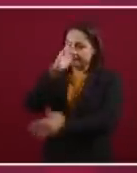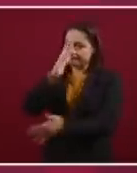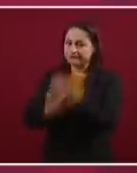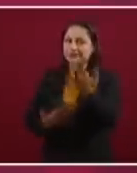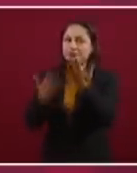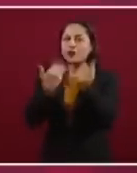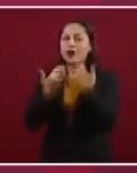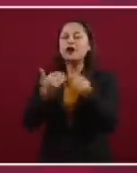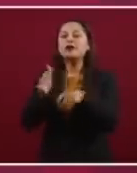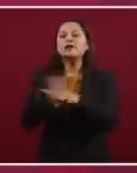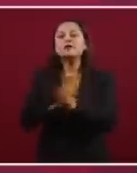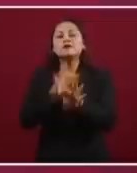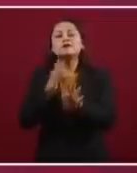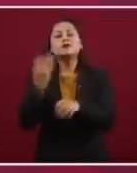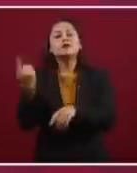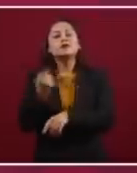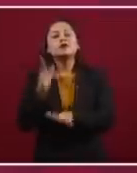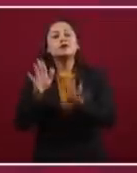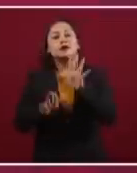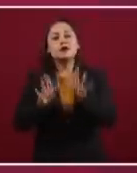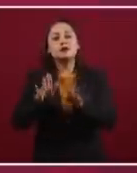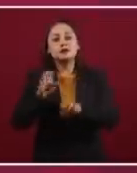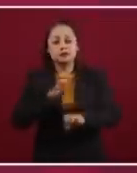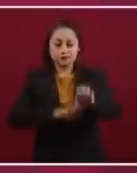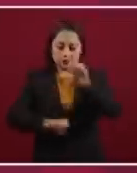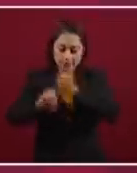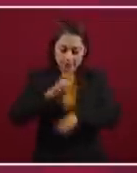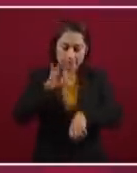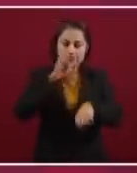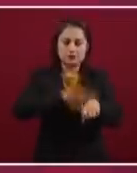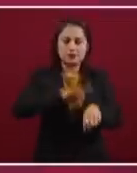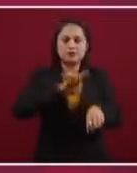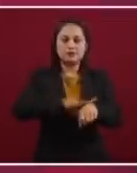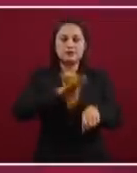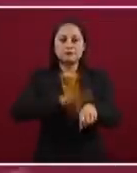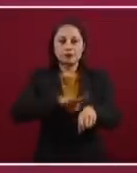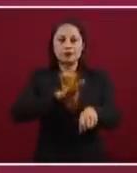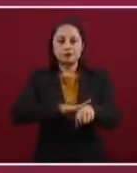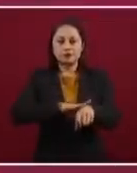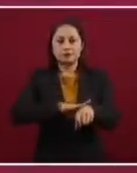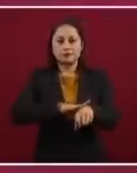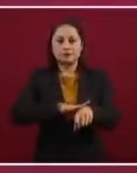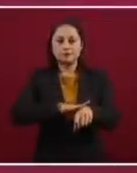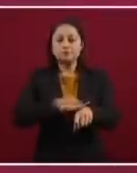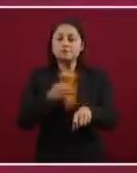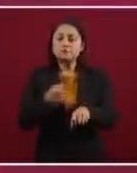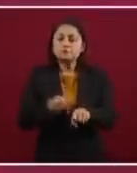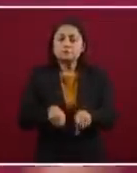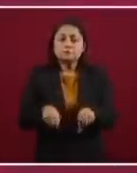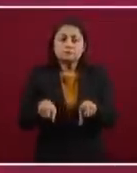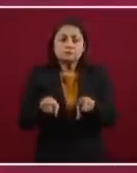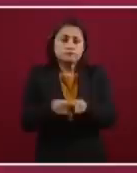donde la industria farmacéutica de los analgésicos había sido el consumidor